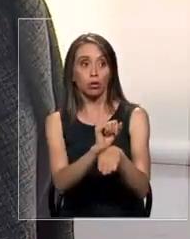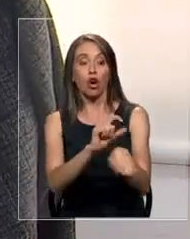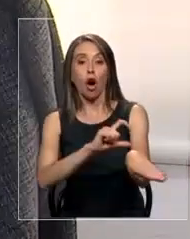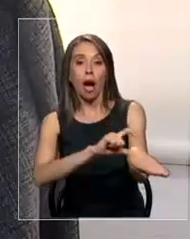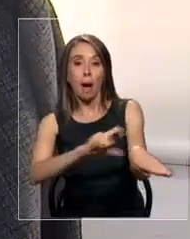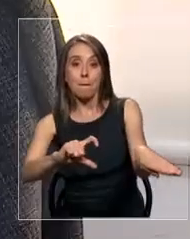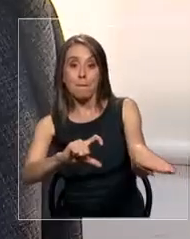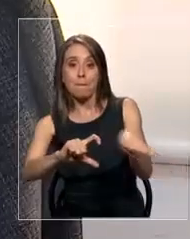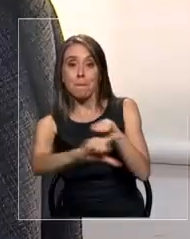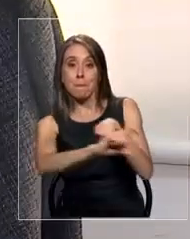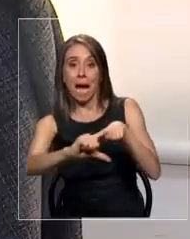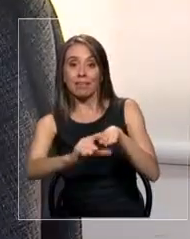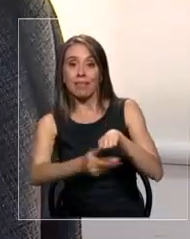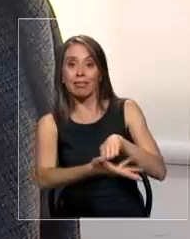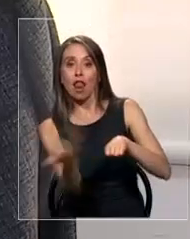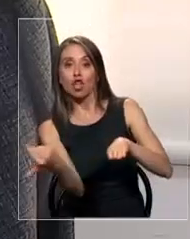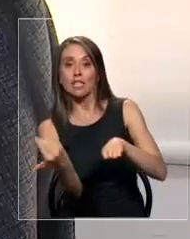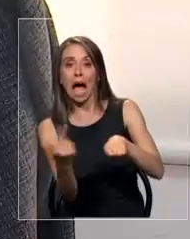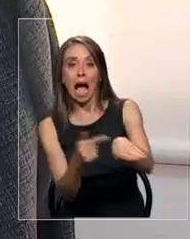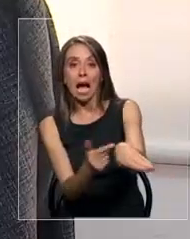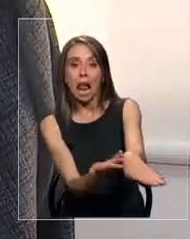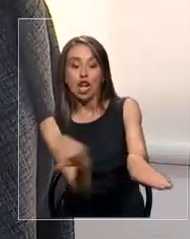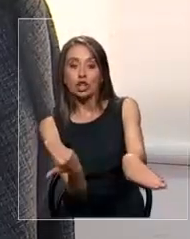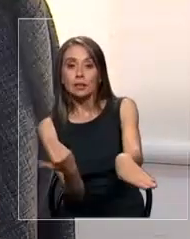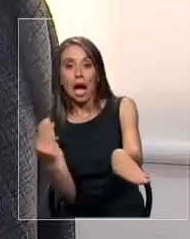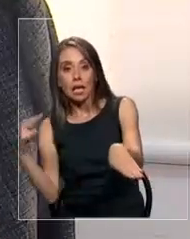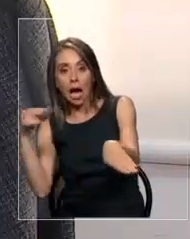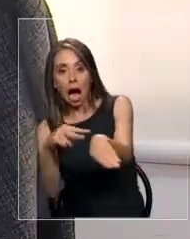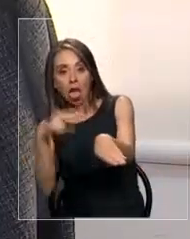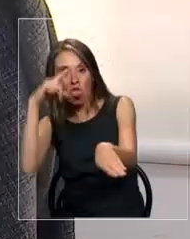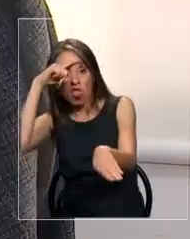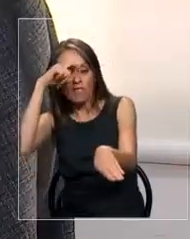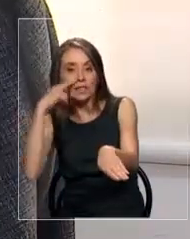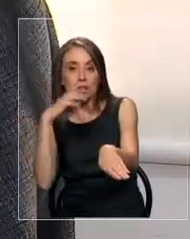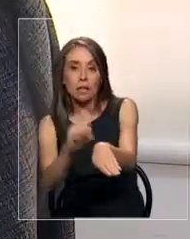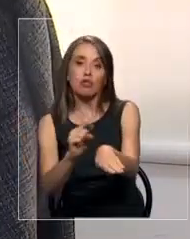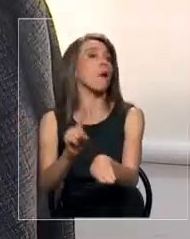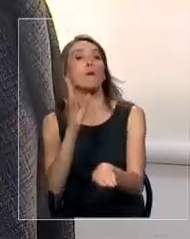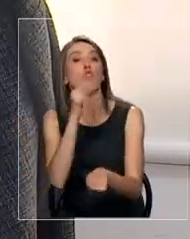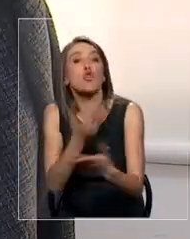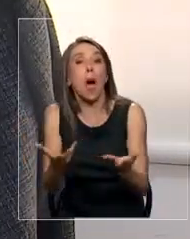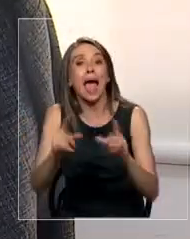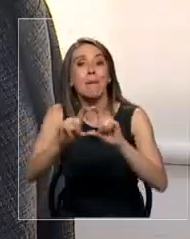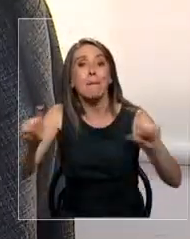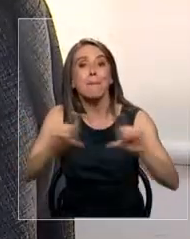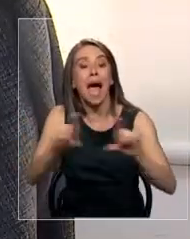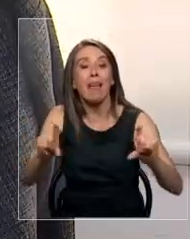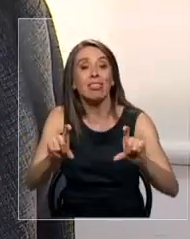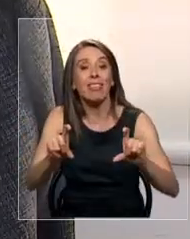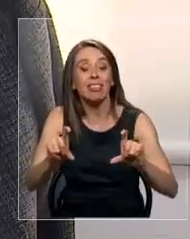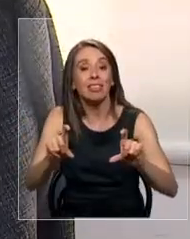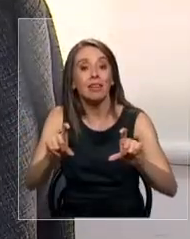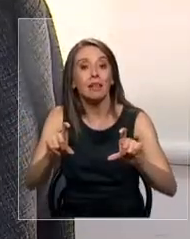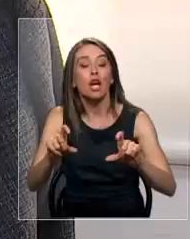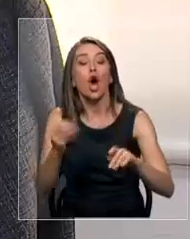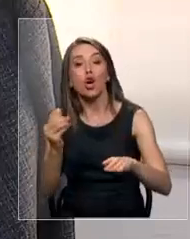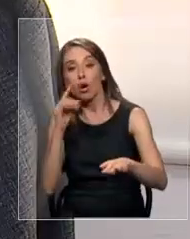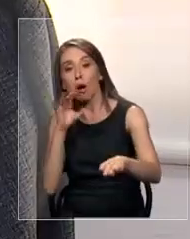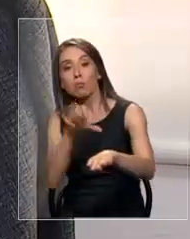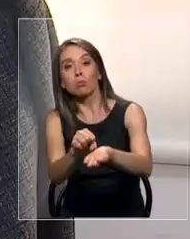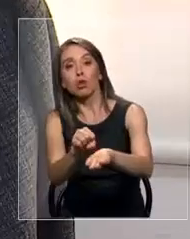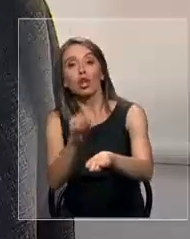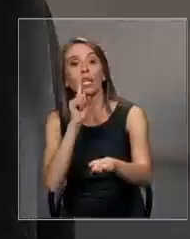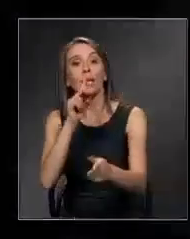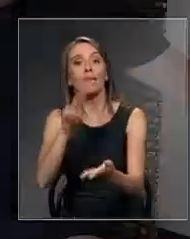placa patente. Evidentemente eso representa una dificultad porque obviamente dificulta el poder dar con la